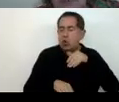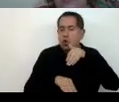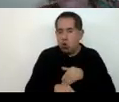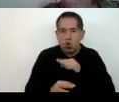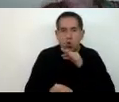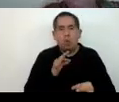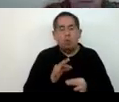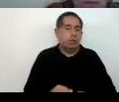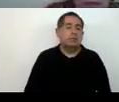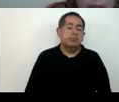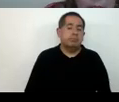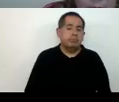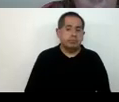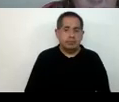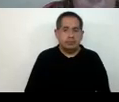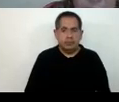Y